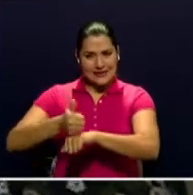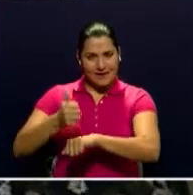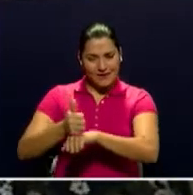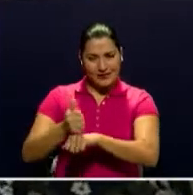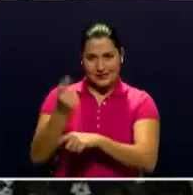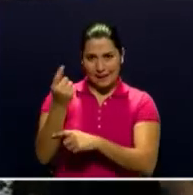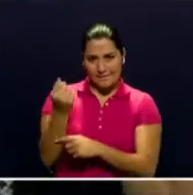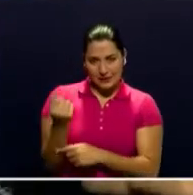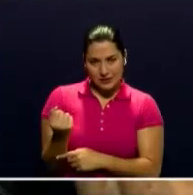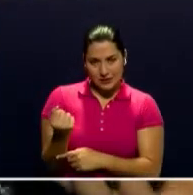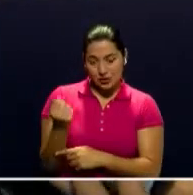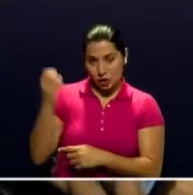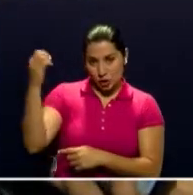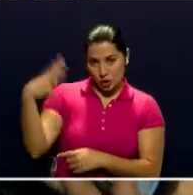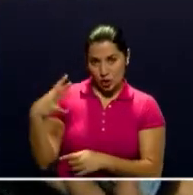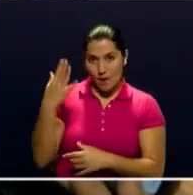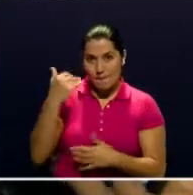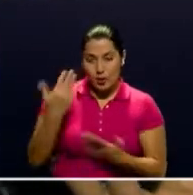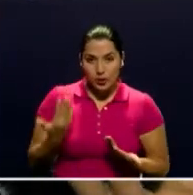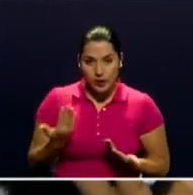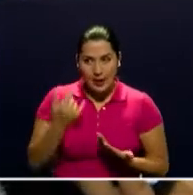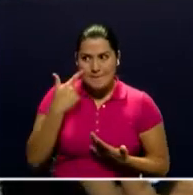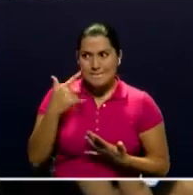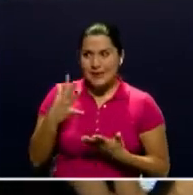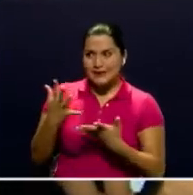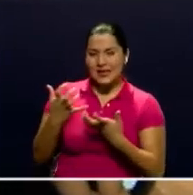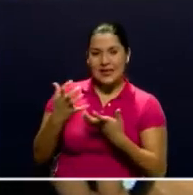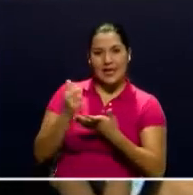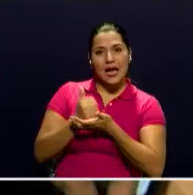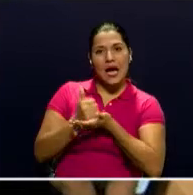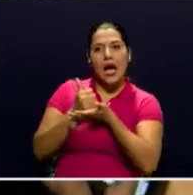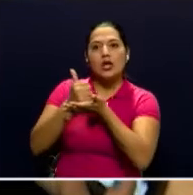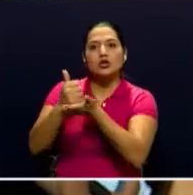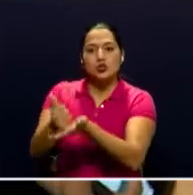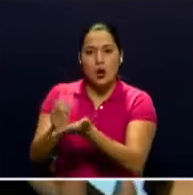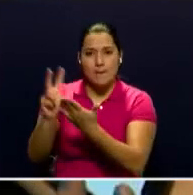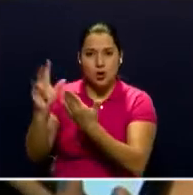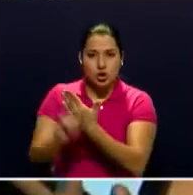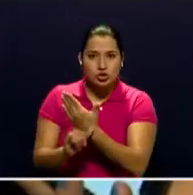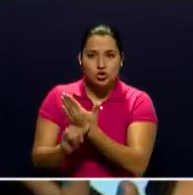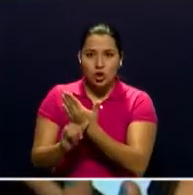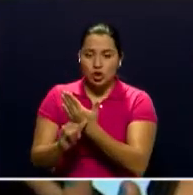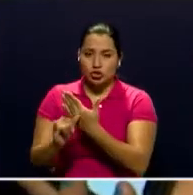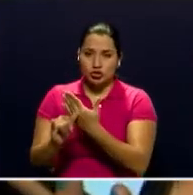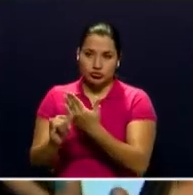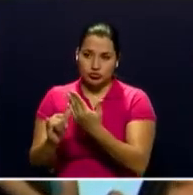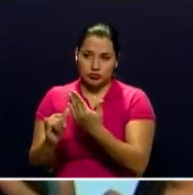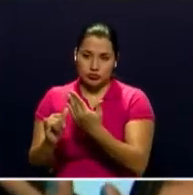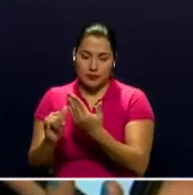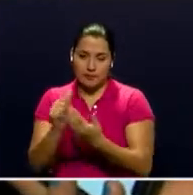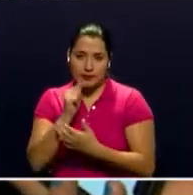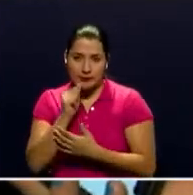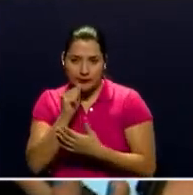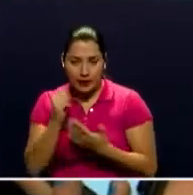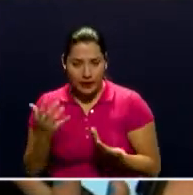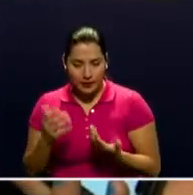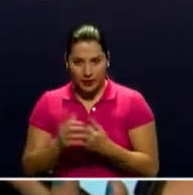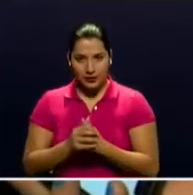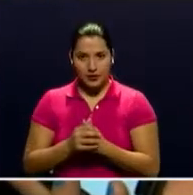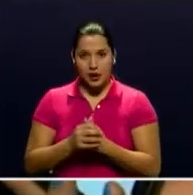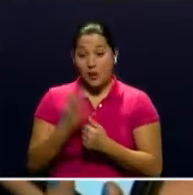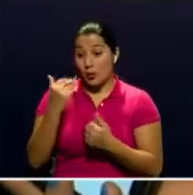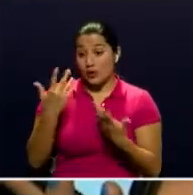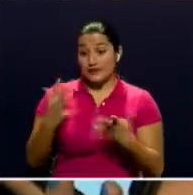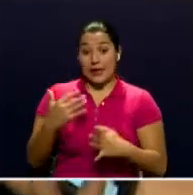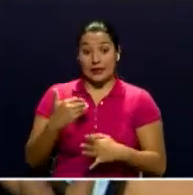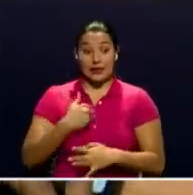porque básicamente lo que se ve es que hay una inclinación a favorecer a proyectos de generación privada que ya hoy por hoy gozan de beneficios, como el hecho de no tener que